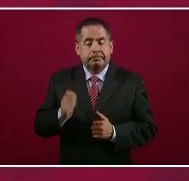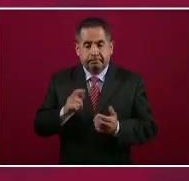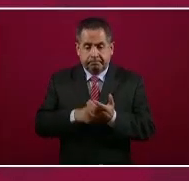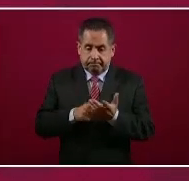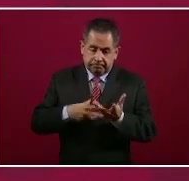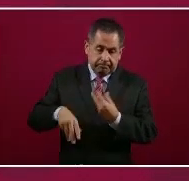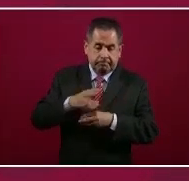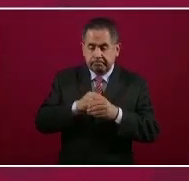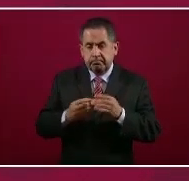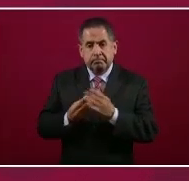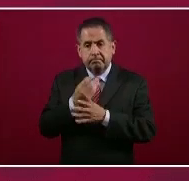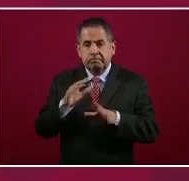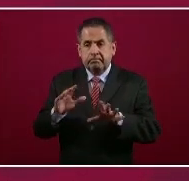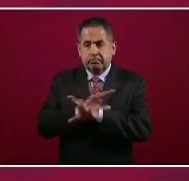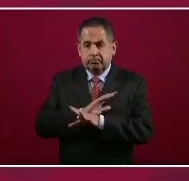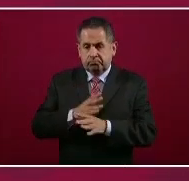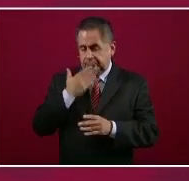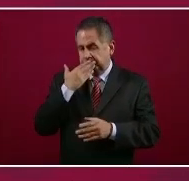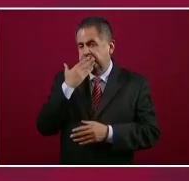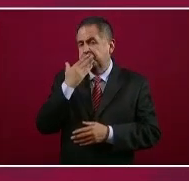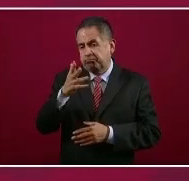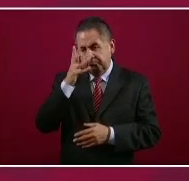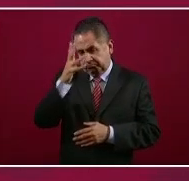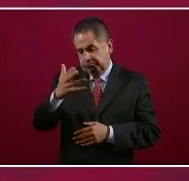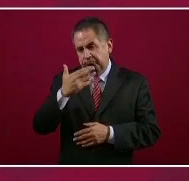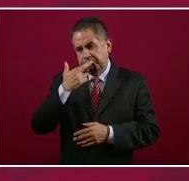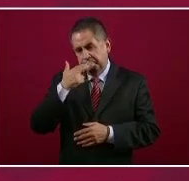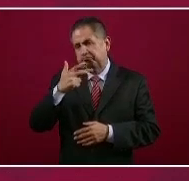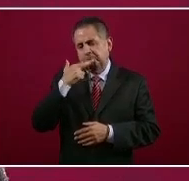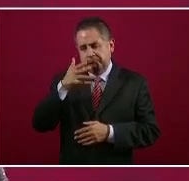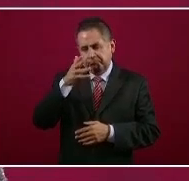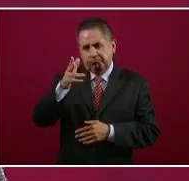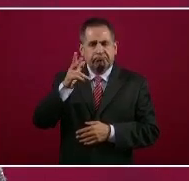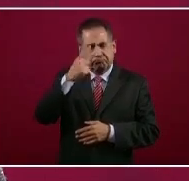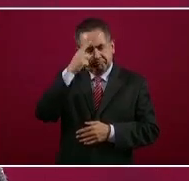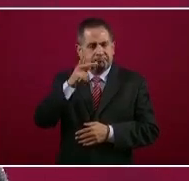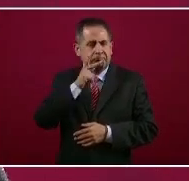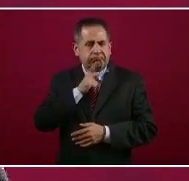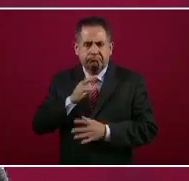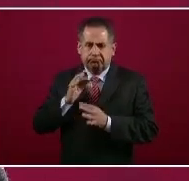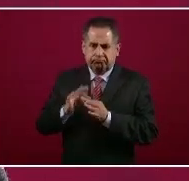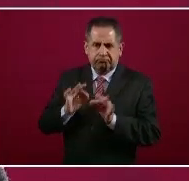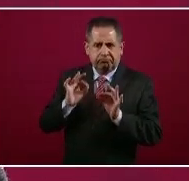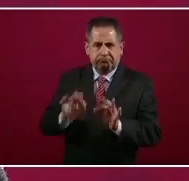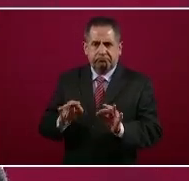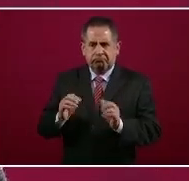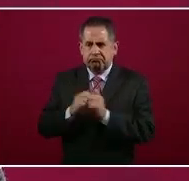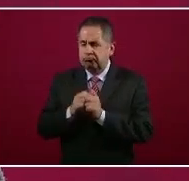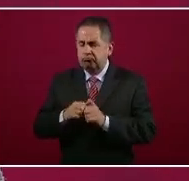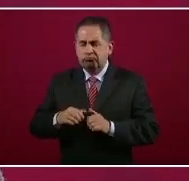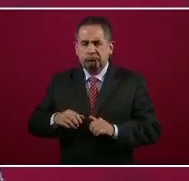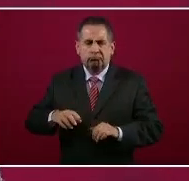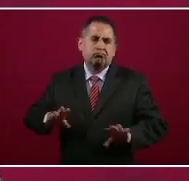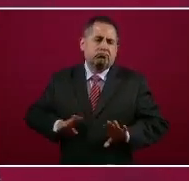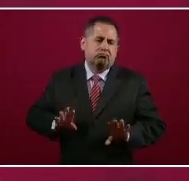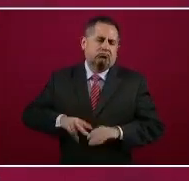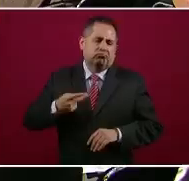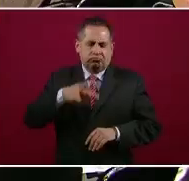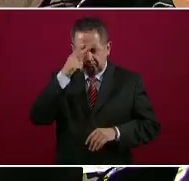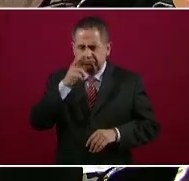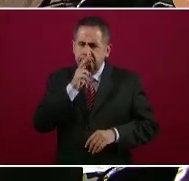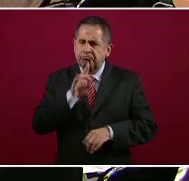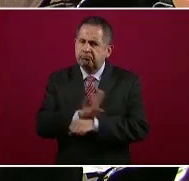renovación para bien pemex y del interés nacional